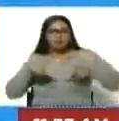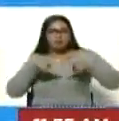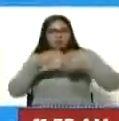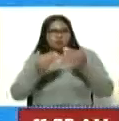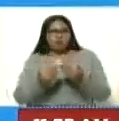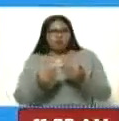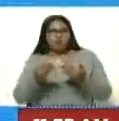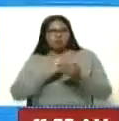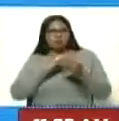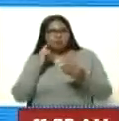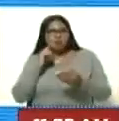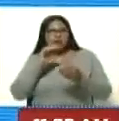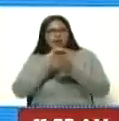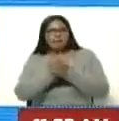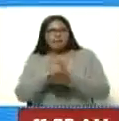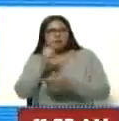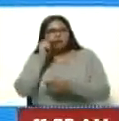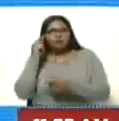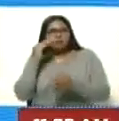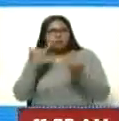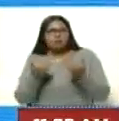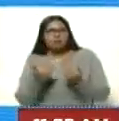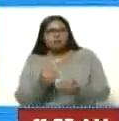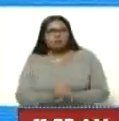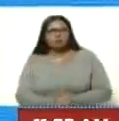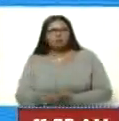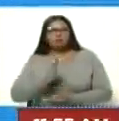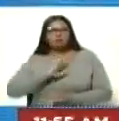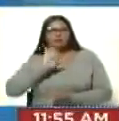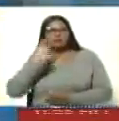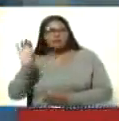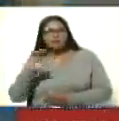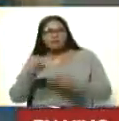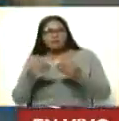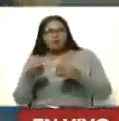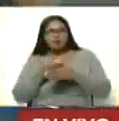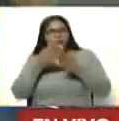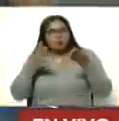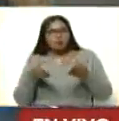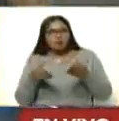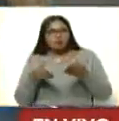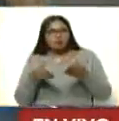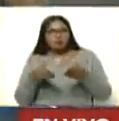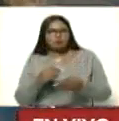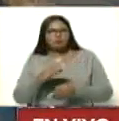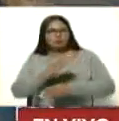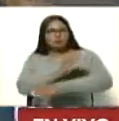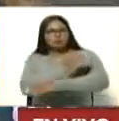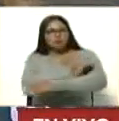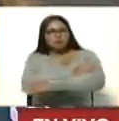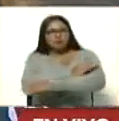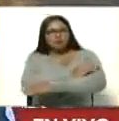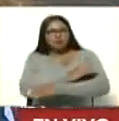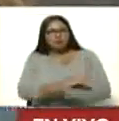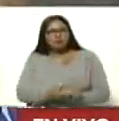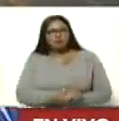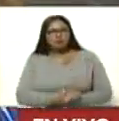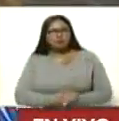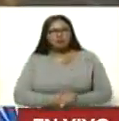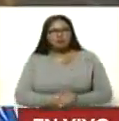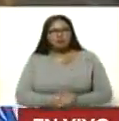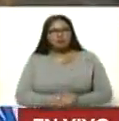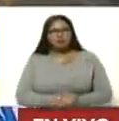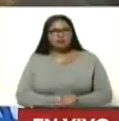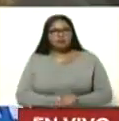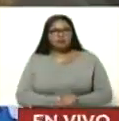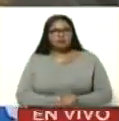hay compañeros y compañeras delegadas de países que tienen gobiernos de derecha, de extrema derecha, pues están los